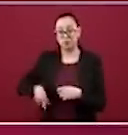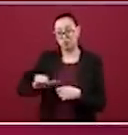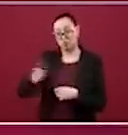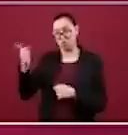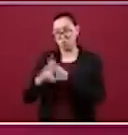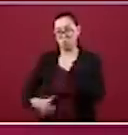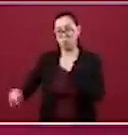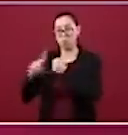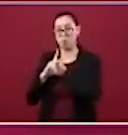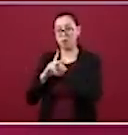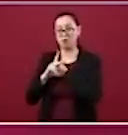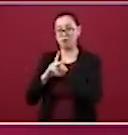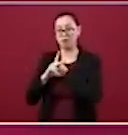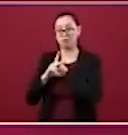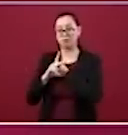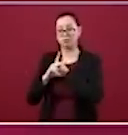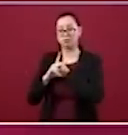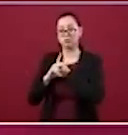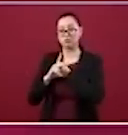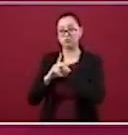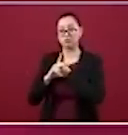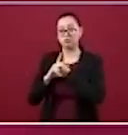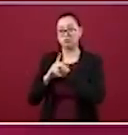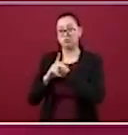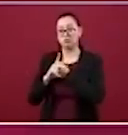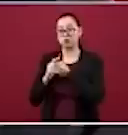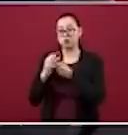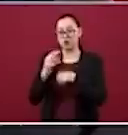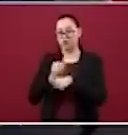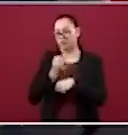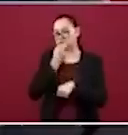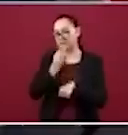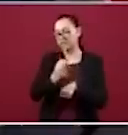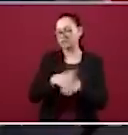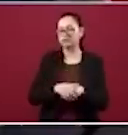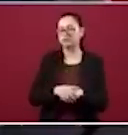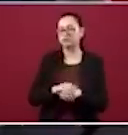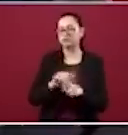ahora se los van a confirmar, y luego tengo